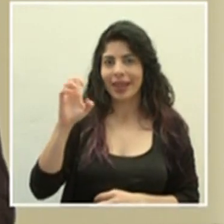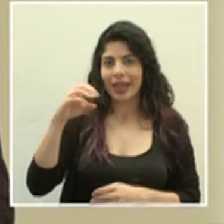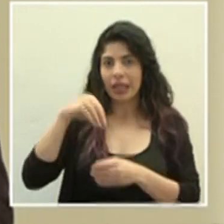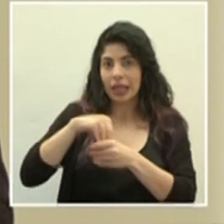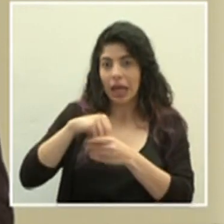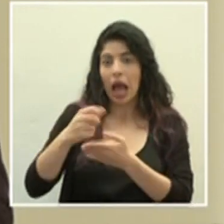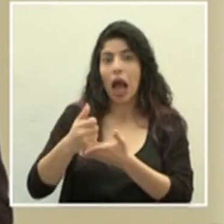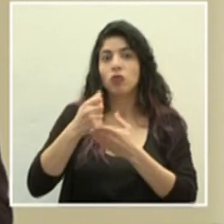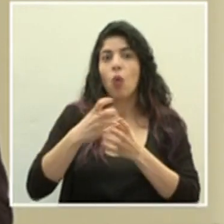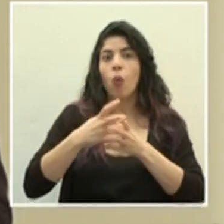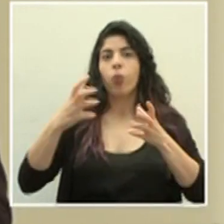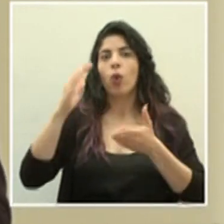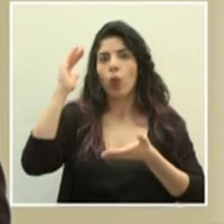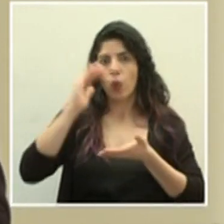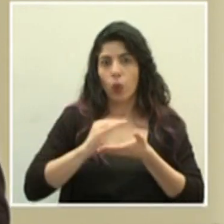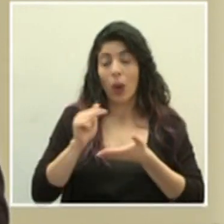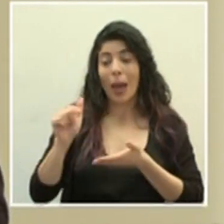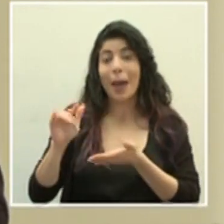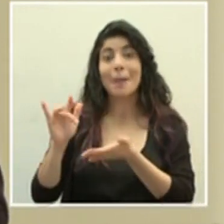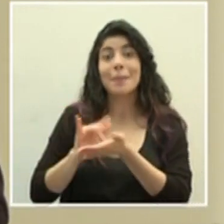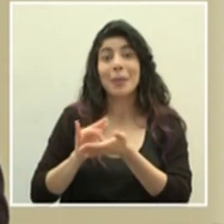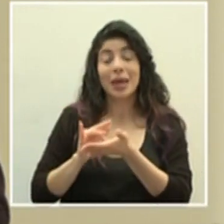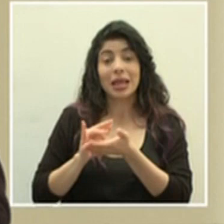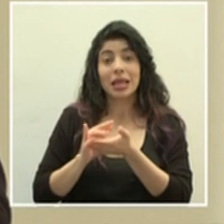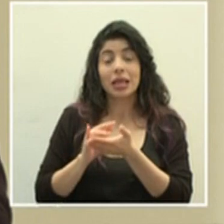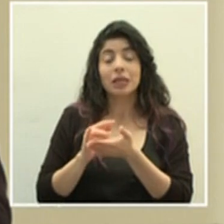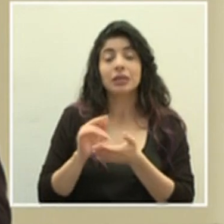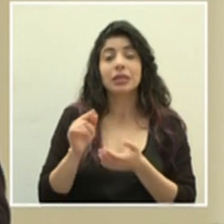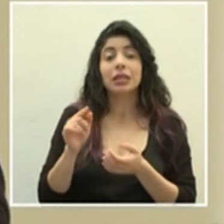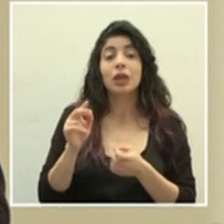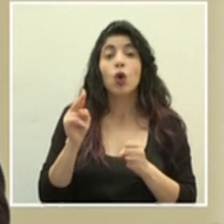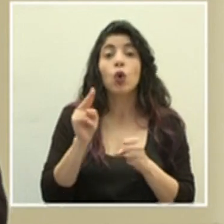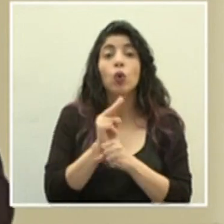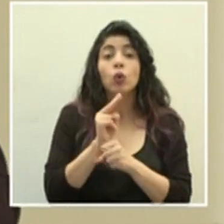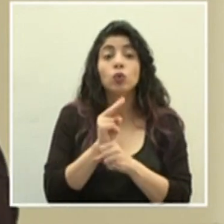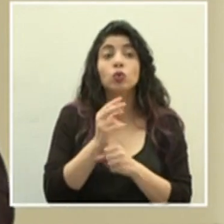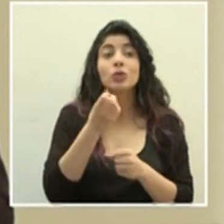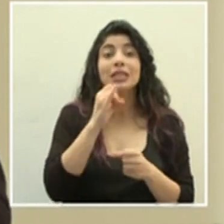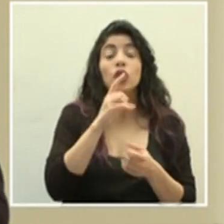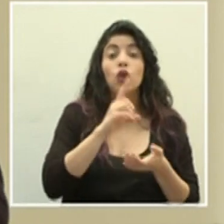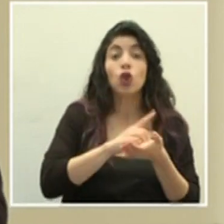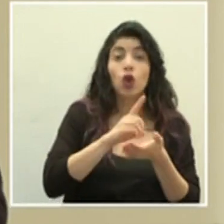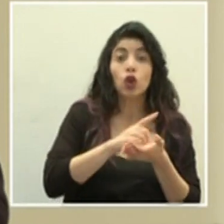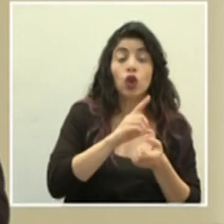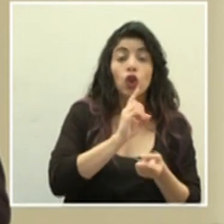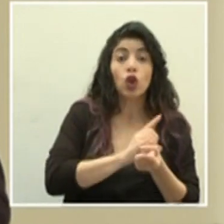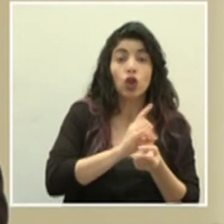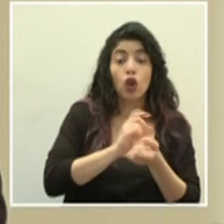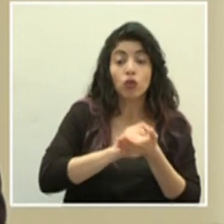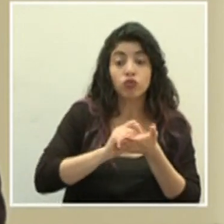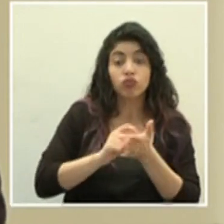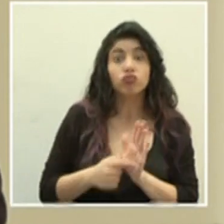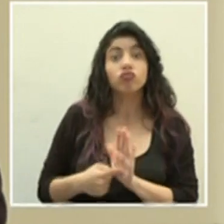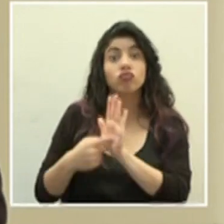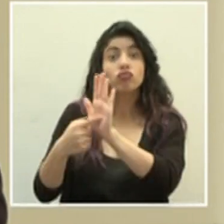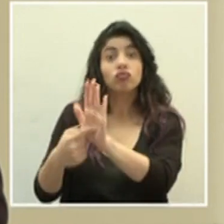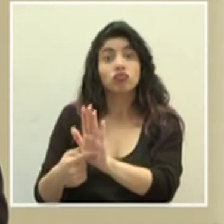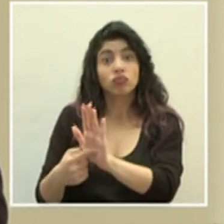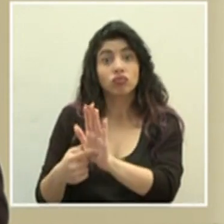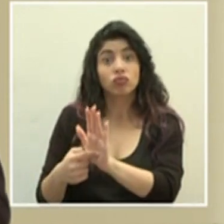y que esos medicamentos sin un uso médico, bajo una prescripción, una indicación clara,